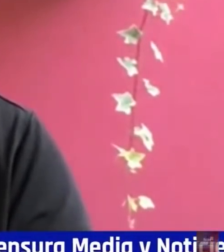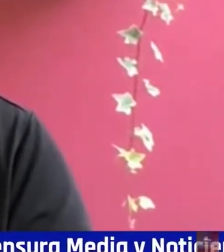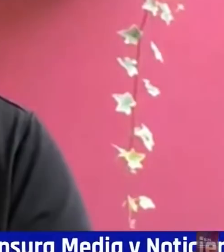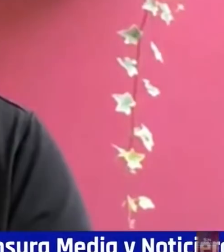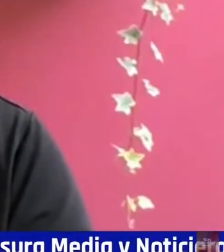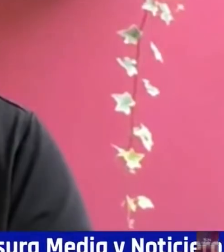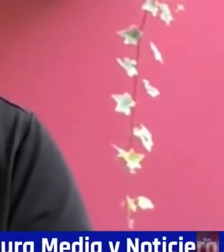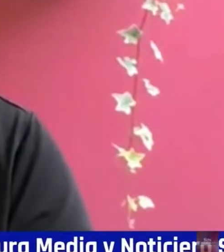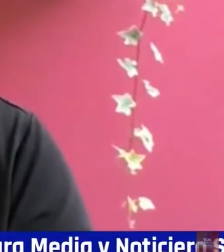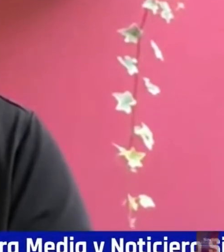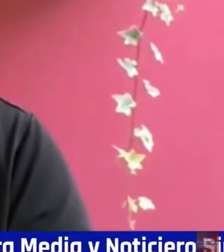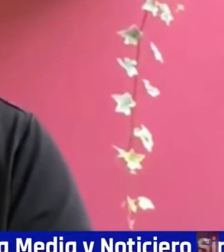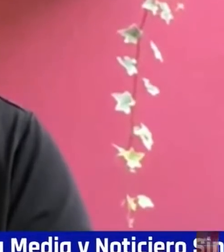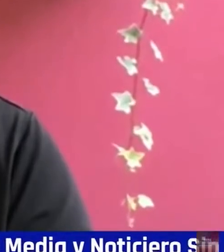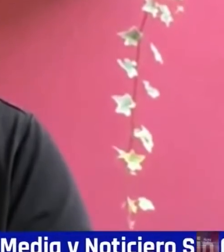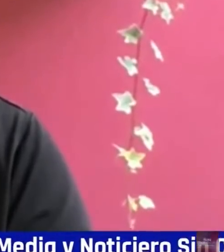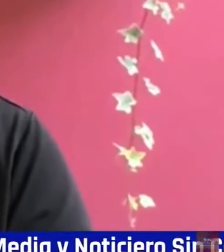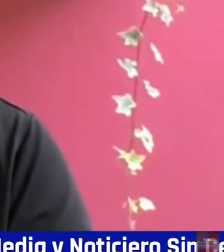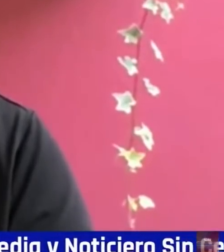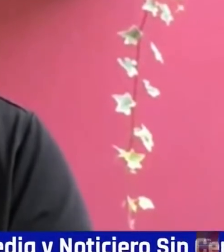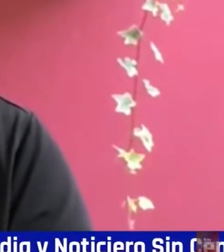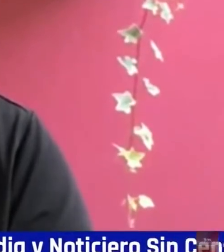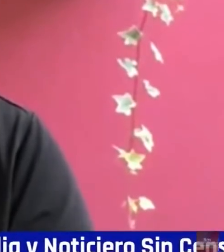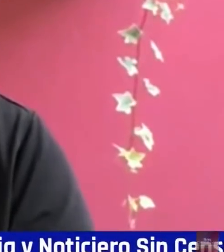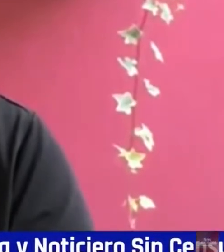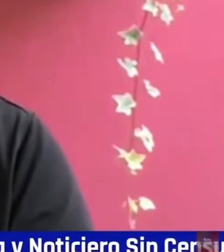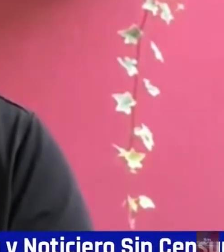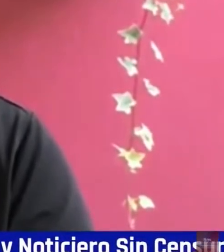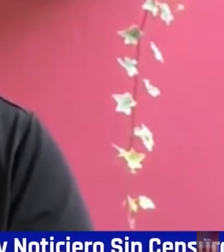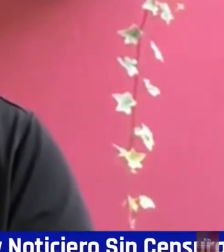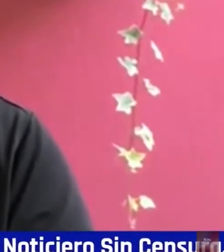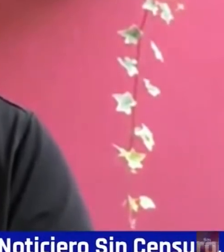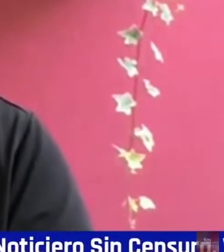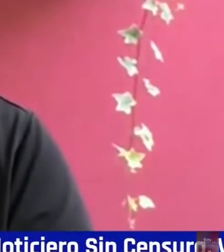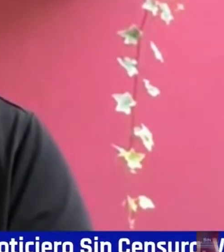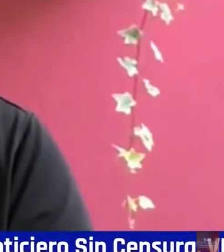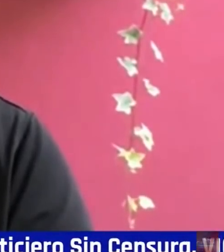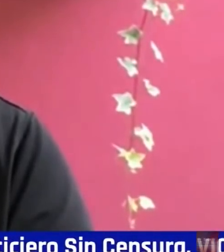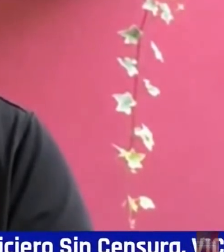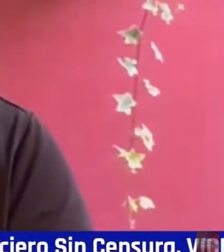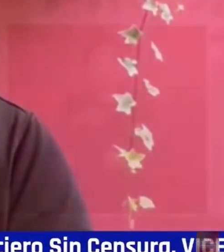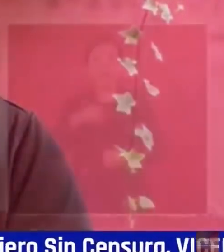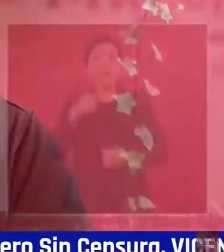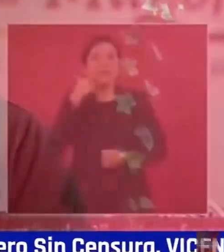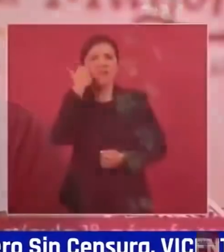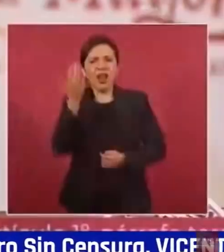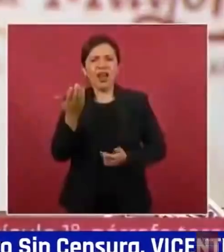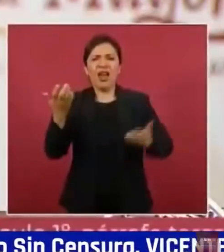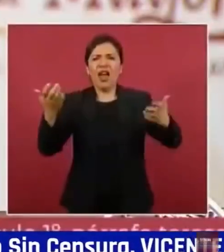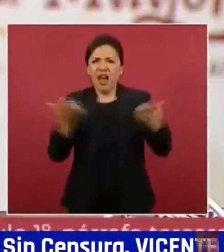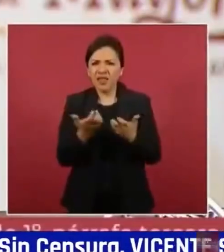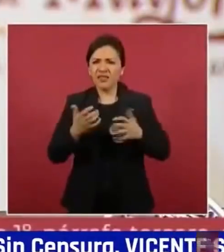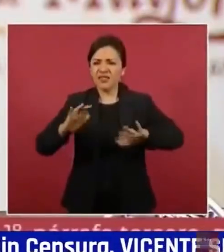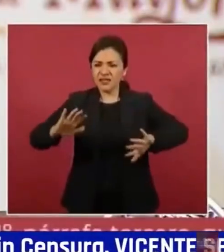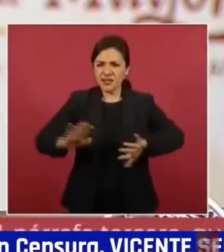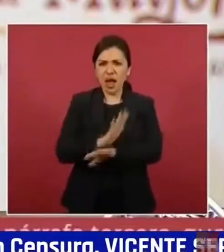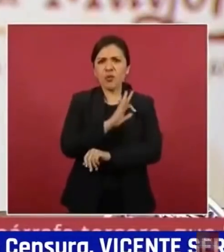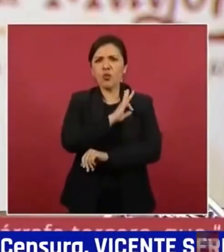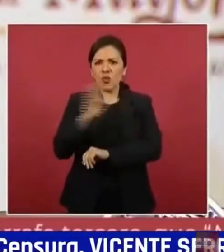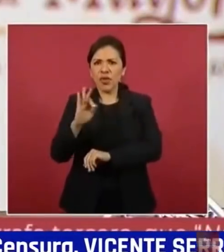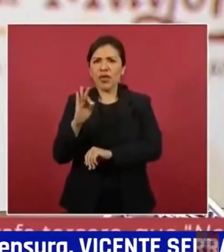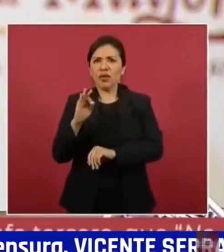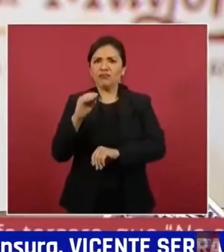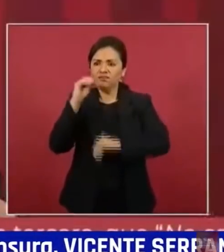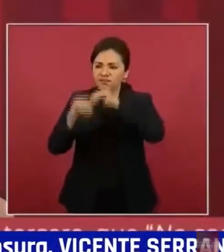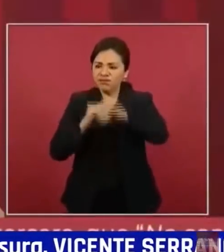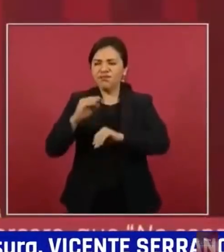estadista que conoce muy bien México. Andrés Manuel López Obrador no es un estadista que haya dado muestras de que se ha